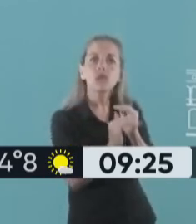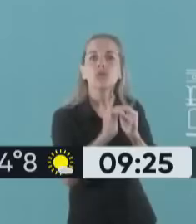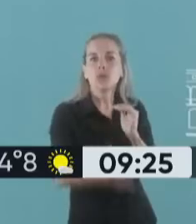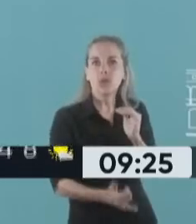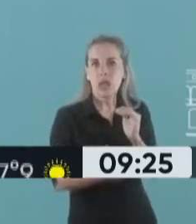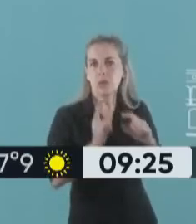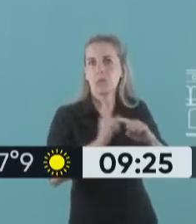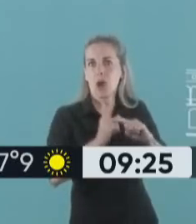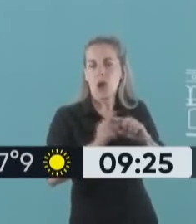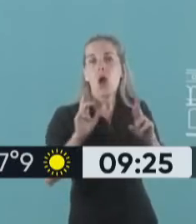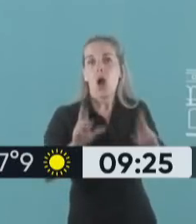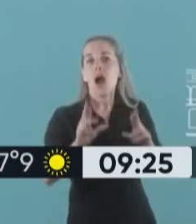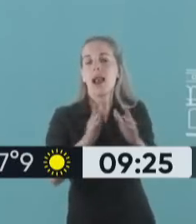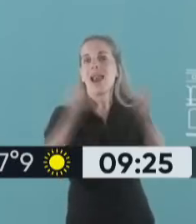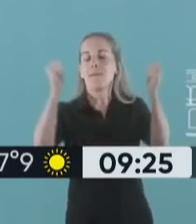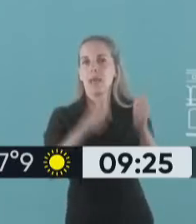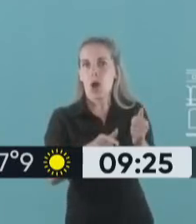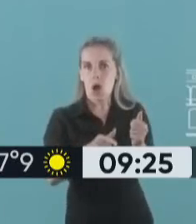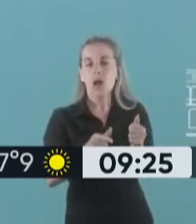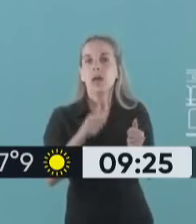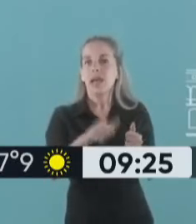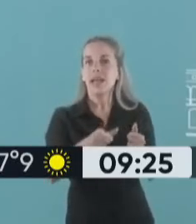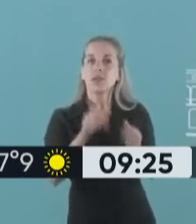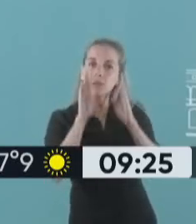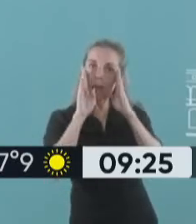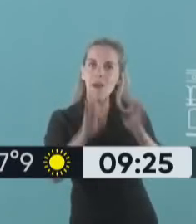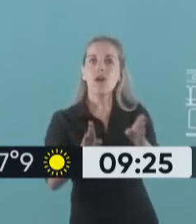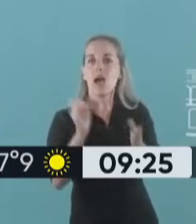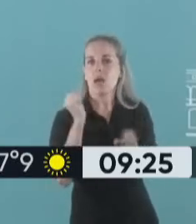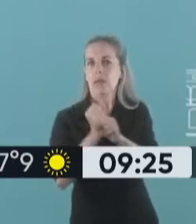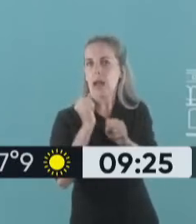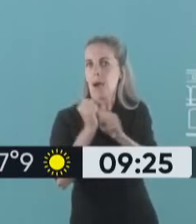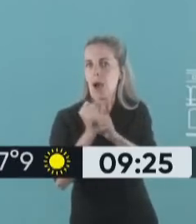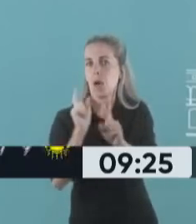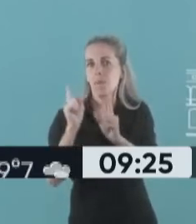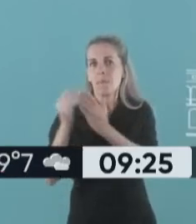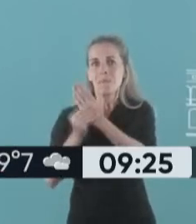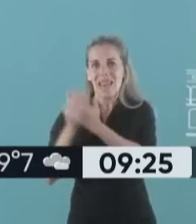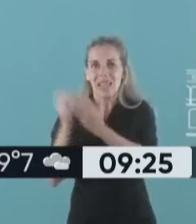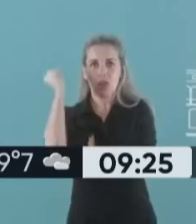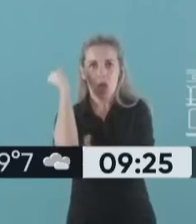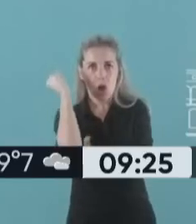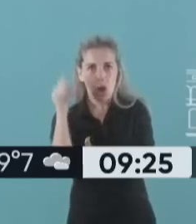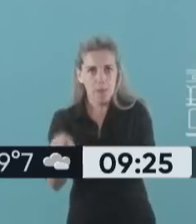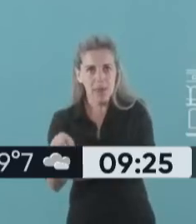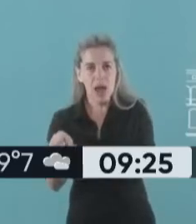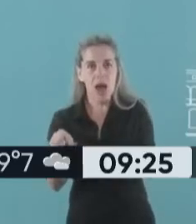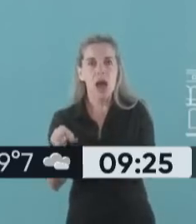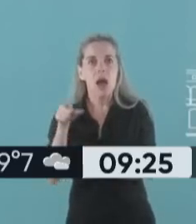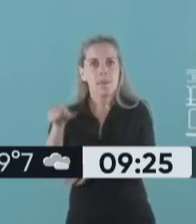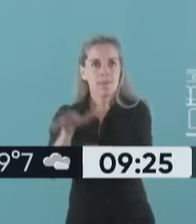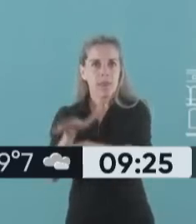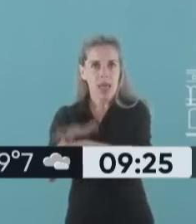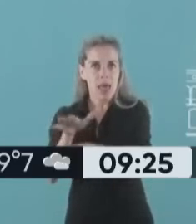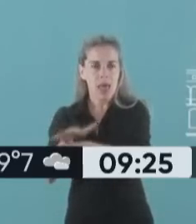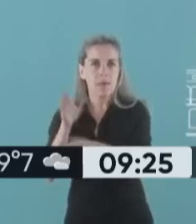que funcionen lo más rápido posible y en eso está puesto todo el empeño, tanto del ministro de Economía, que se hizo cargo